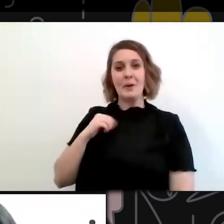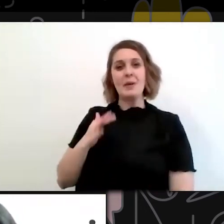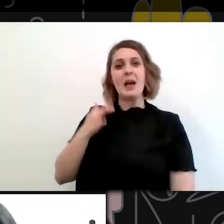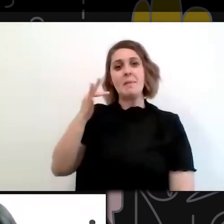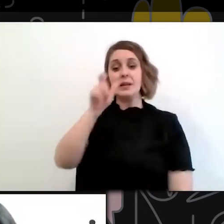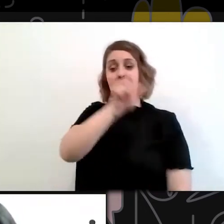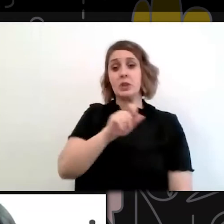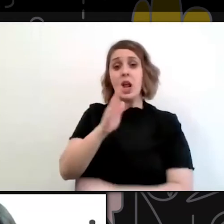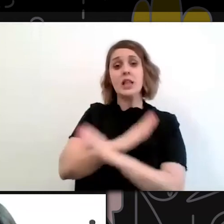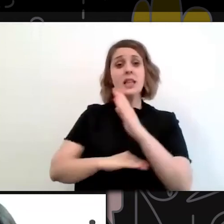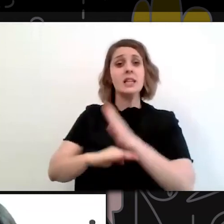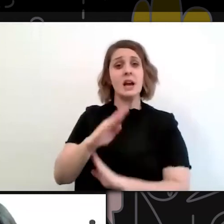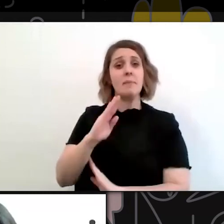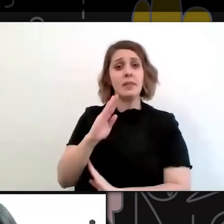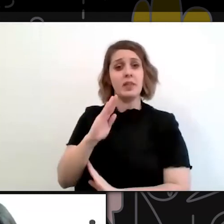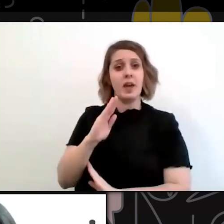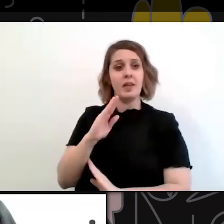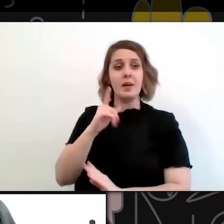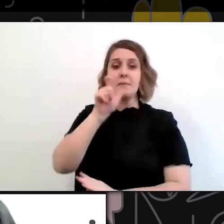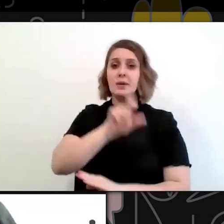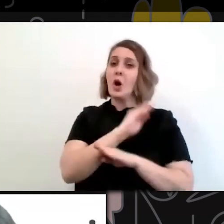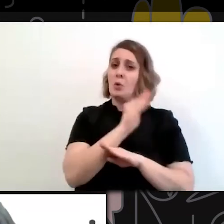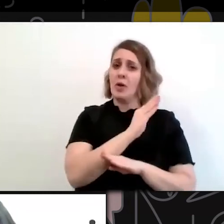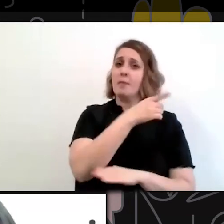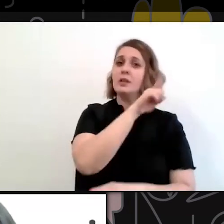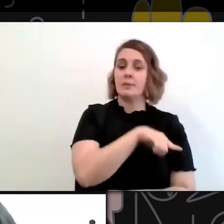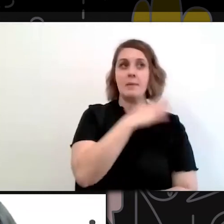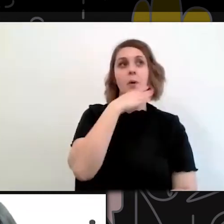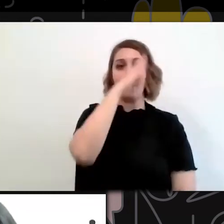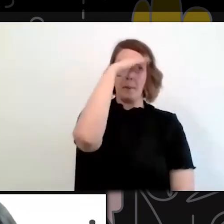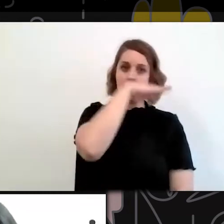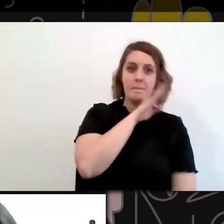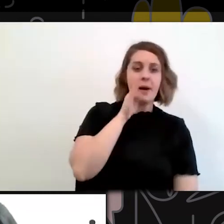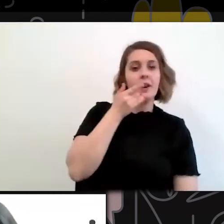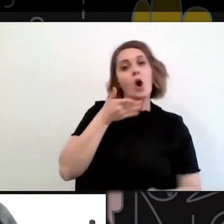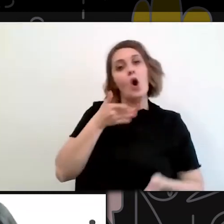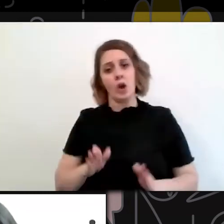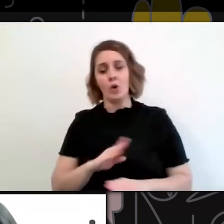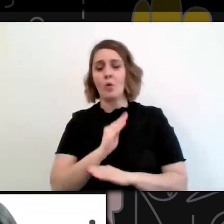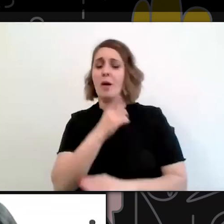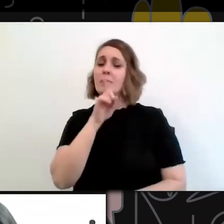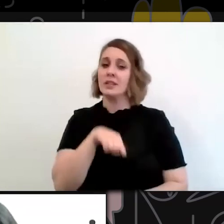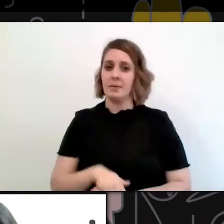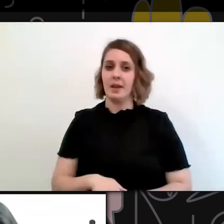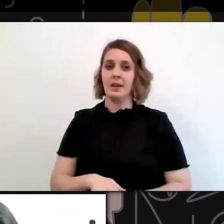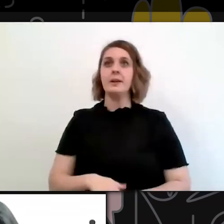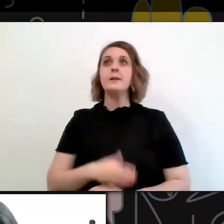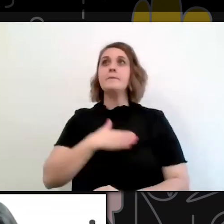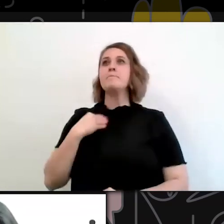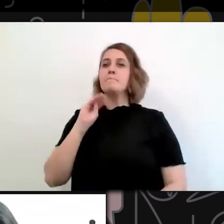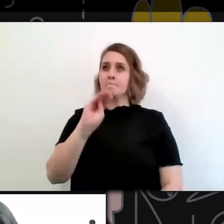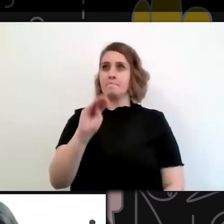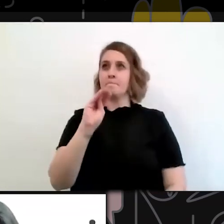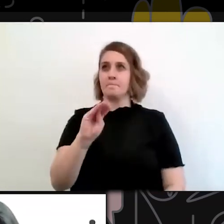con discapacidad también somos cuidadores, ¿no? También de nuestros padres y nuestros hijos. Mi siguiente pregunta va un poco